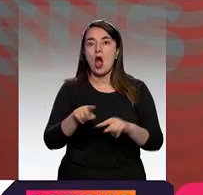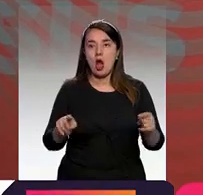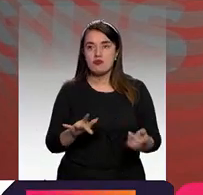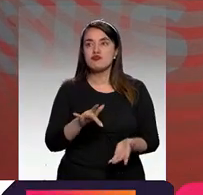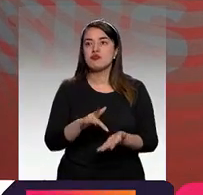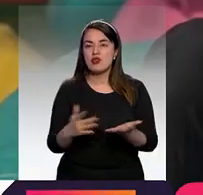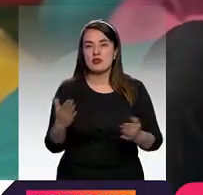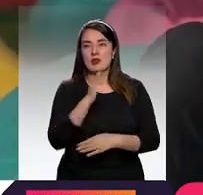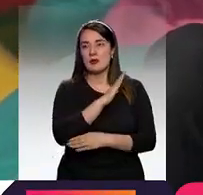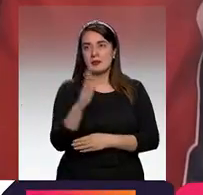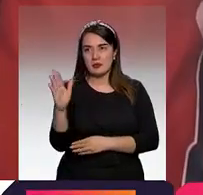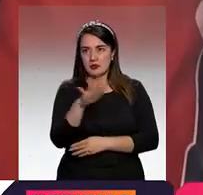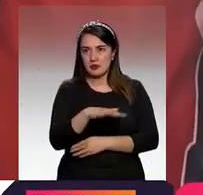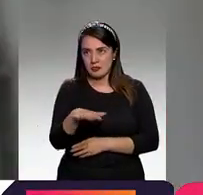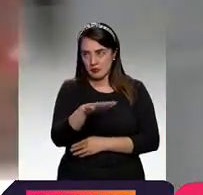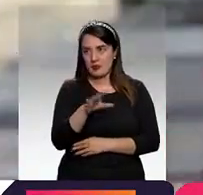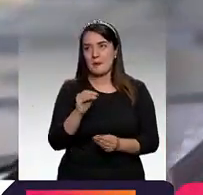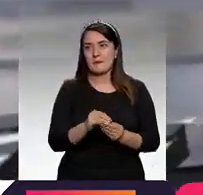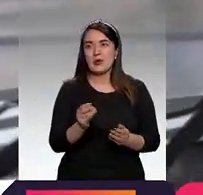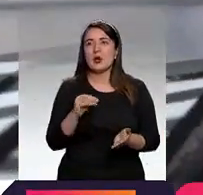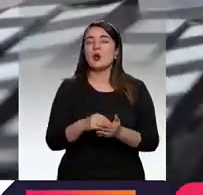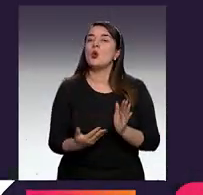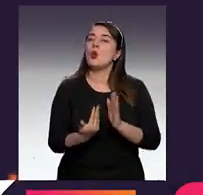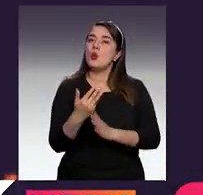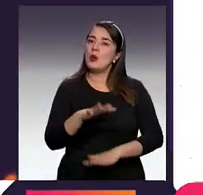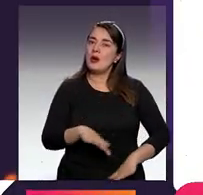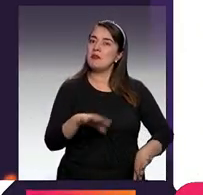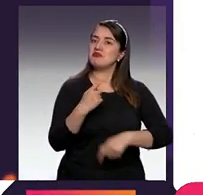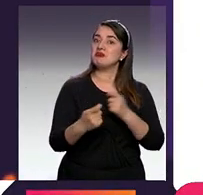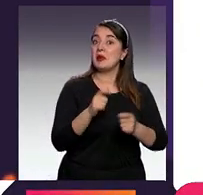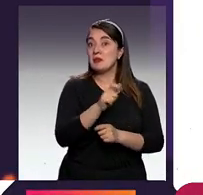la Cinemateca de Bogotá y la instalación de un mercado para que los